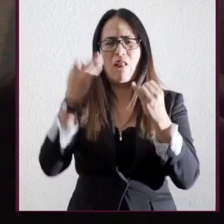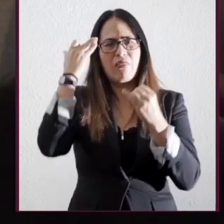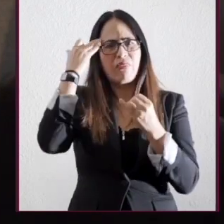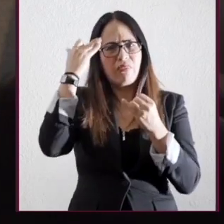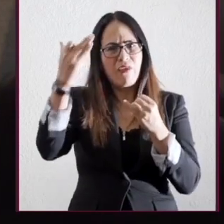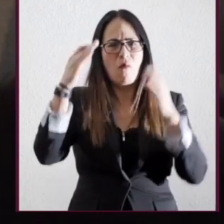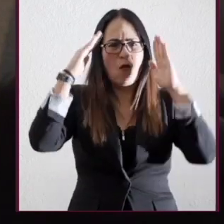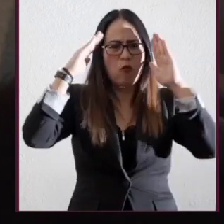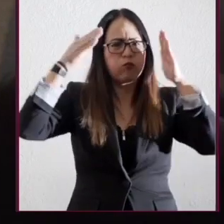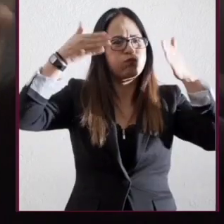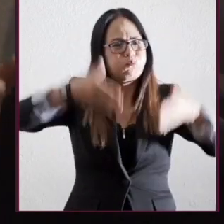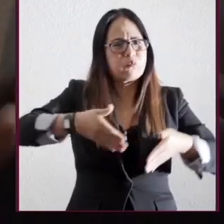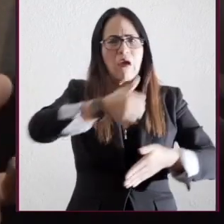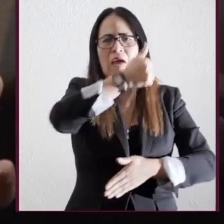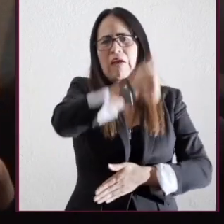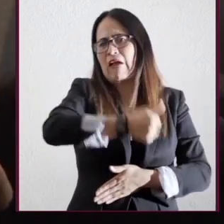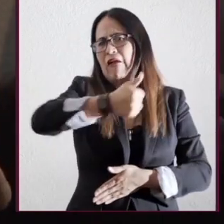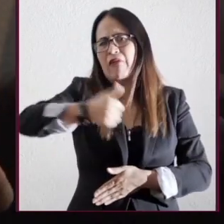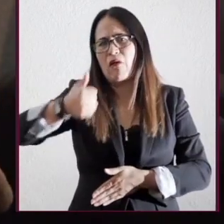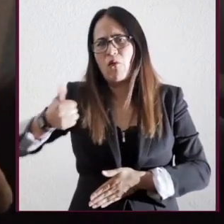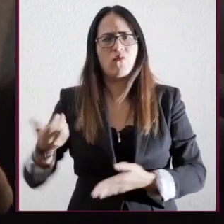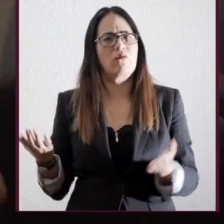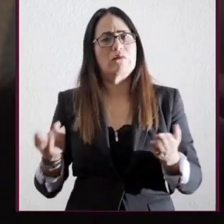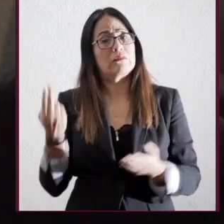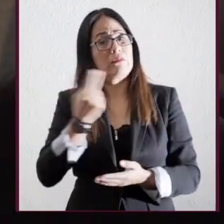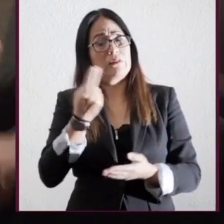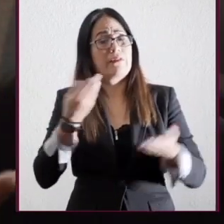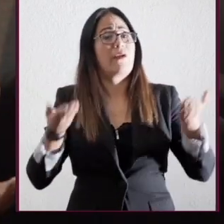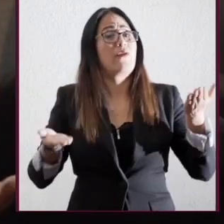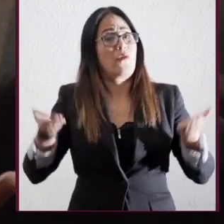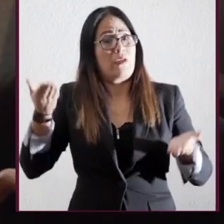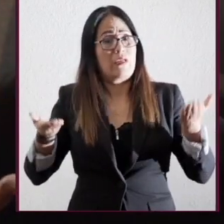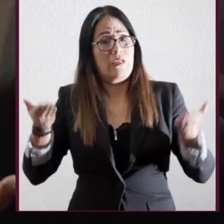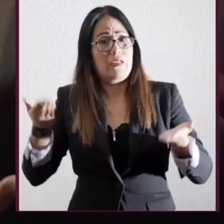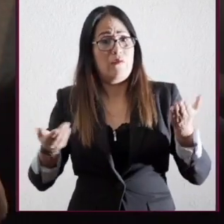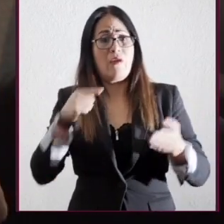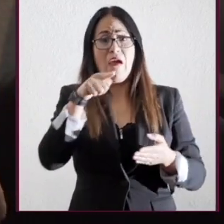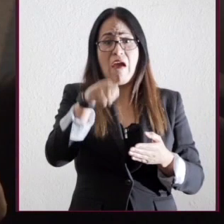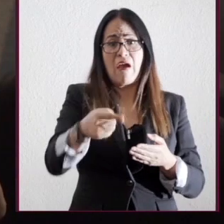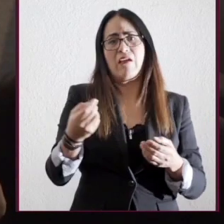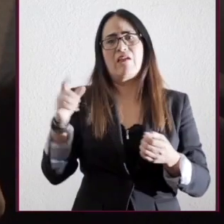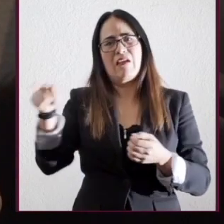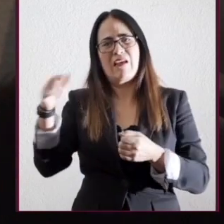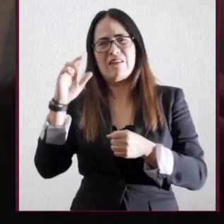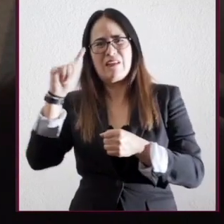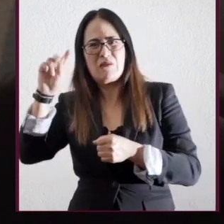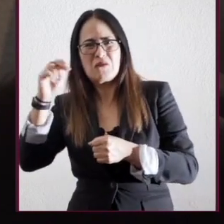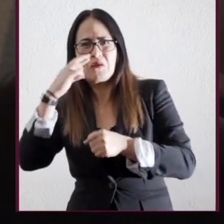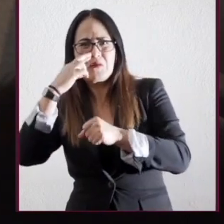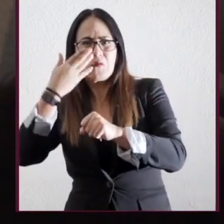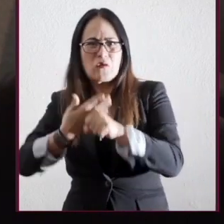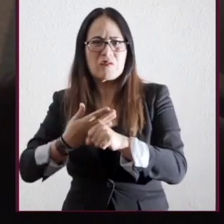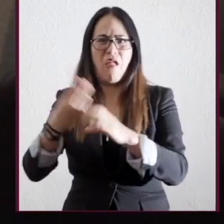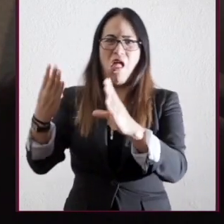Hay que en este sentido aprenderlos a balancear. No es responsabilidad de ningún medio de comunicación